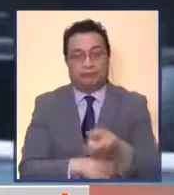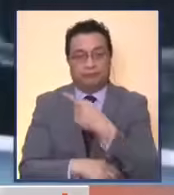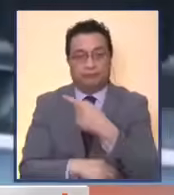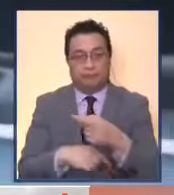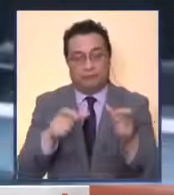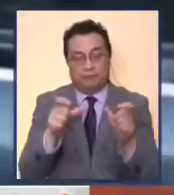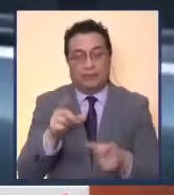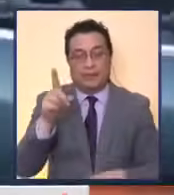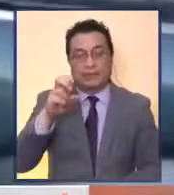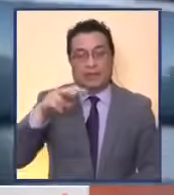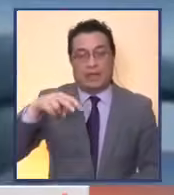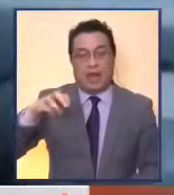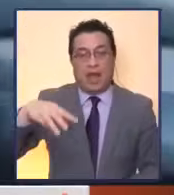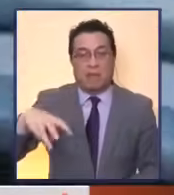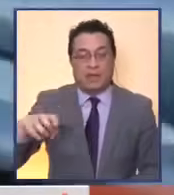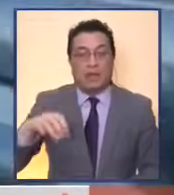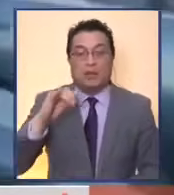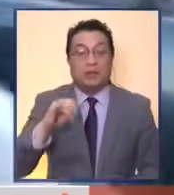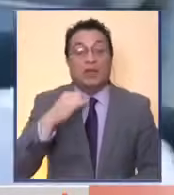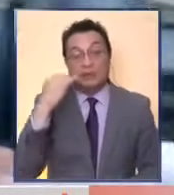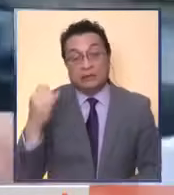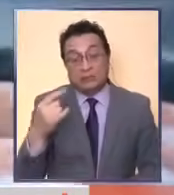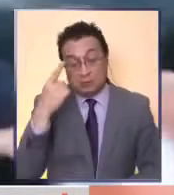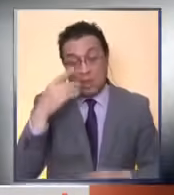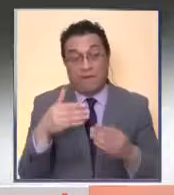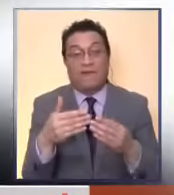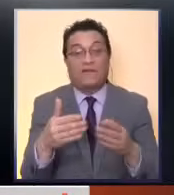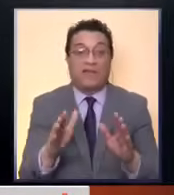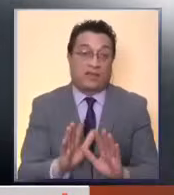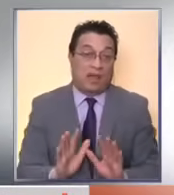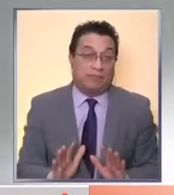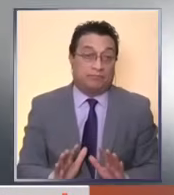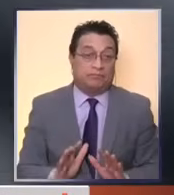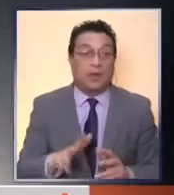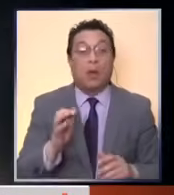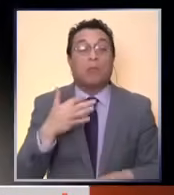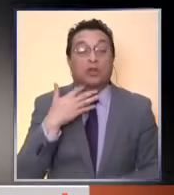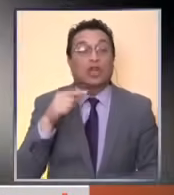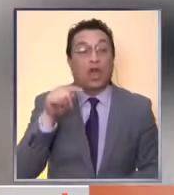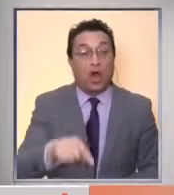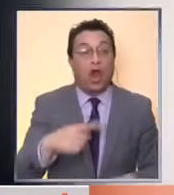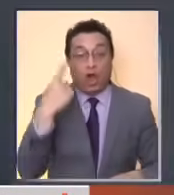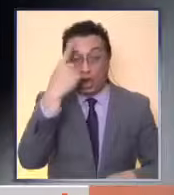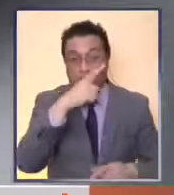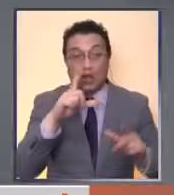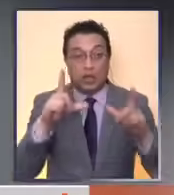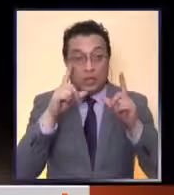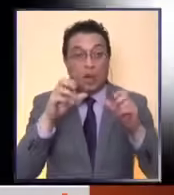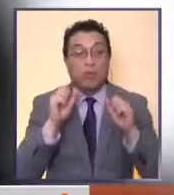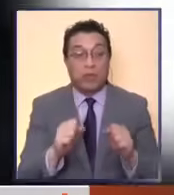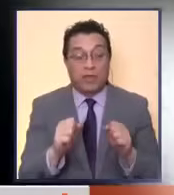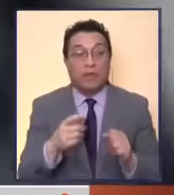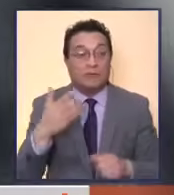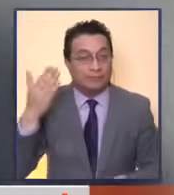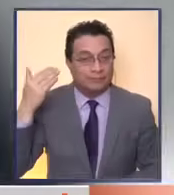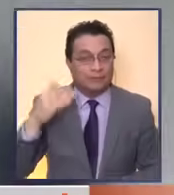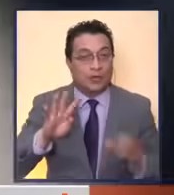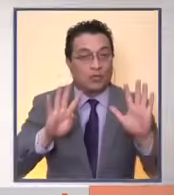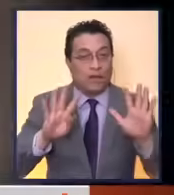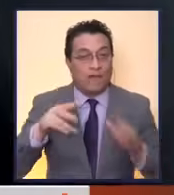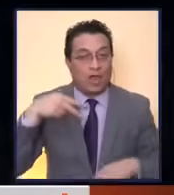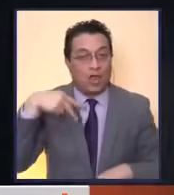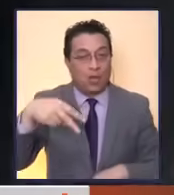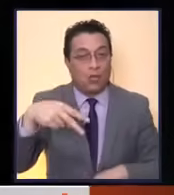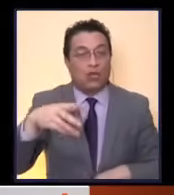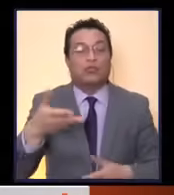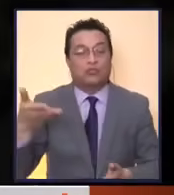del Sename, pero siempre en libertad. El por qué hoy se le puede mostrar su rostro es porque el pasado 9 de junio apareció